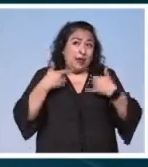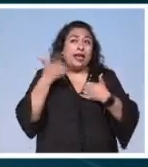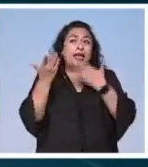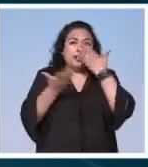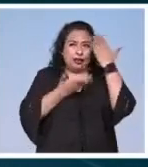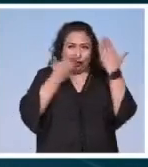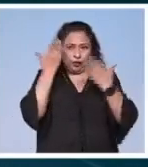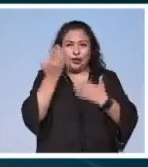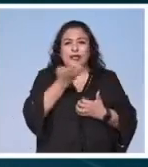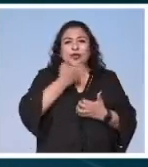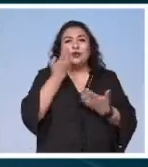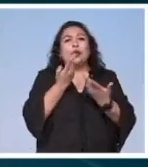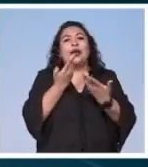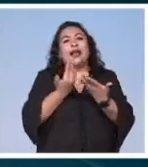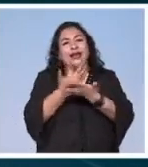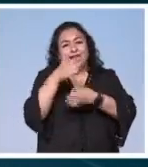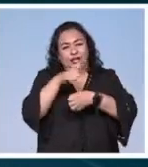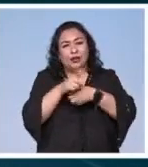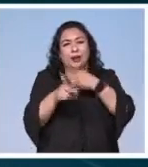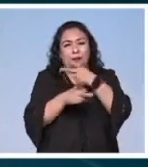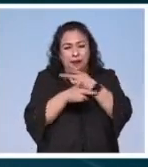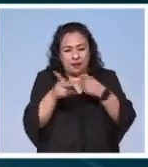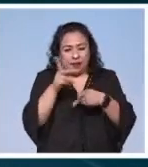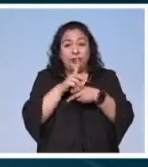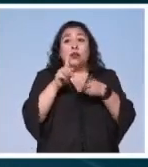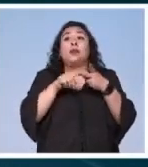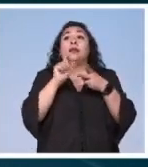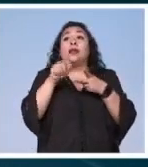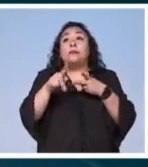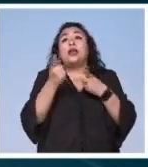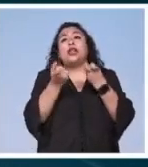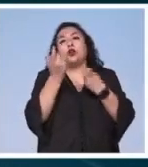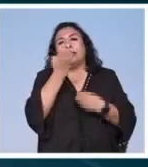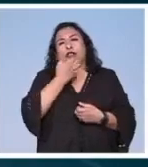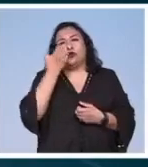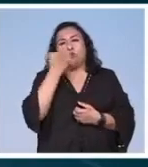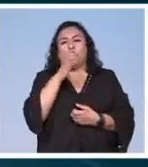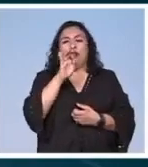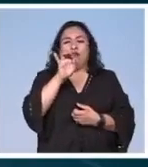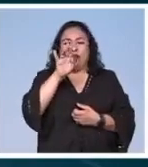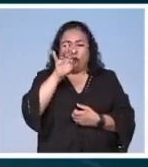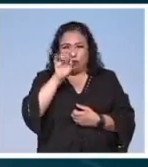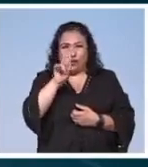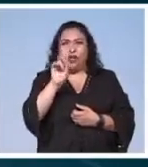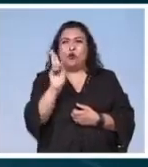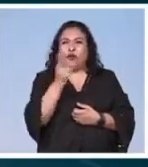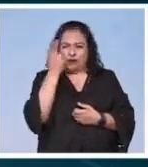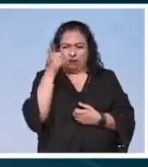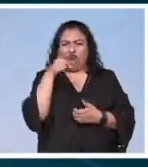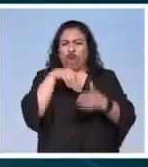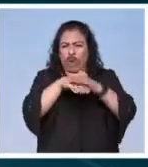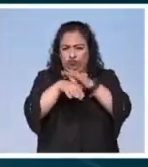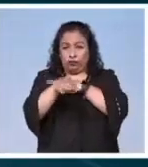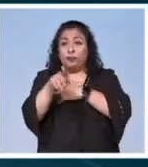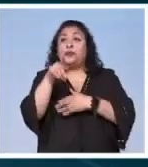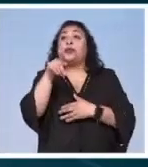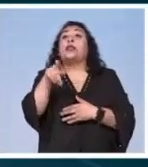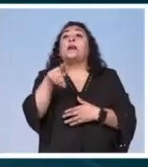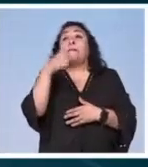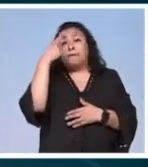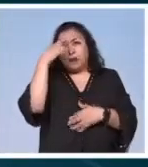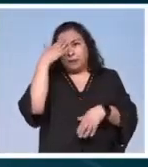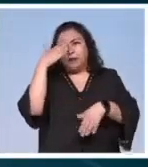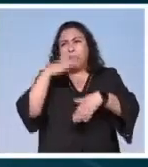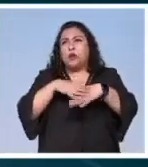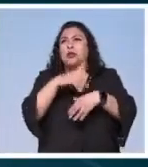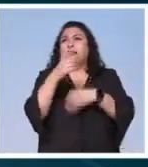la Escuela Nacional Preparatoria, también estuvo en algunas facultades universitarias. Concebida para